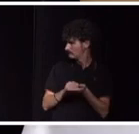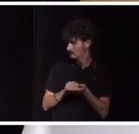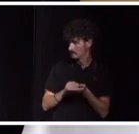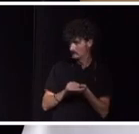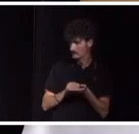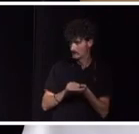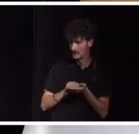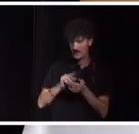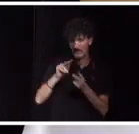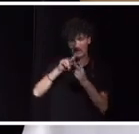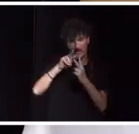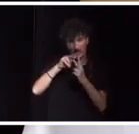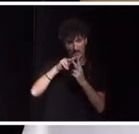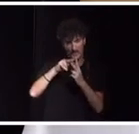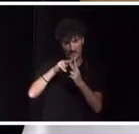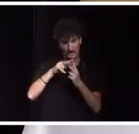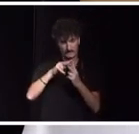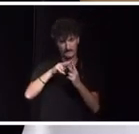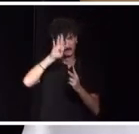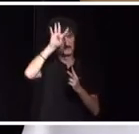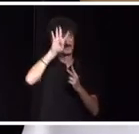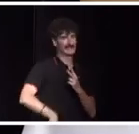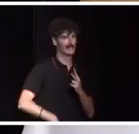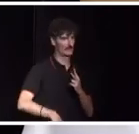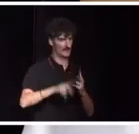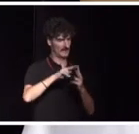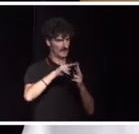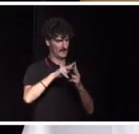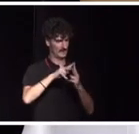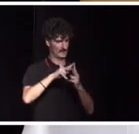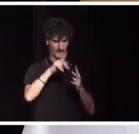la doble militancia también en Cataluña.